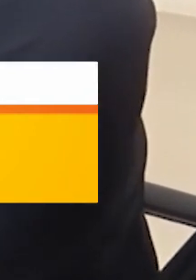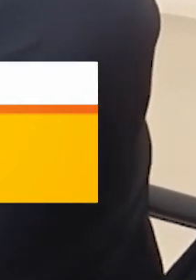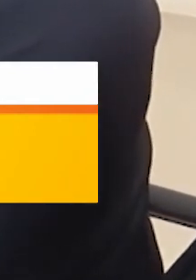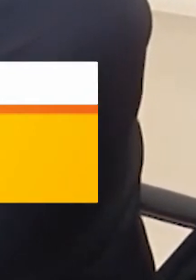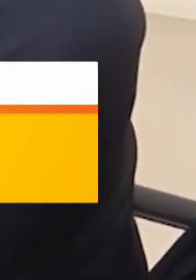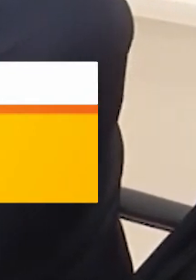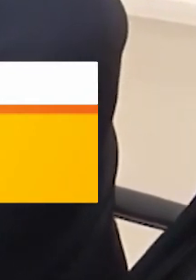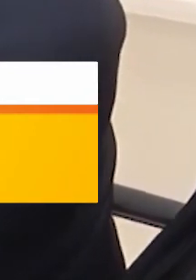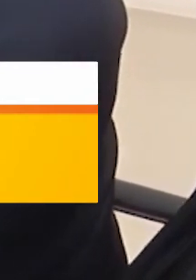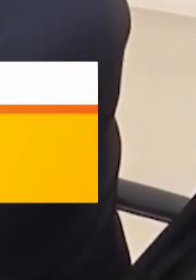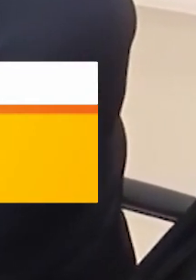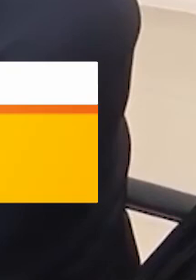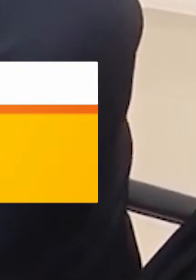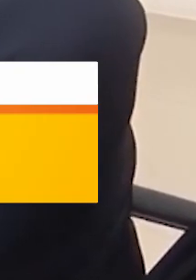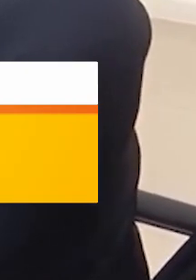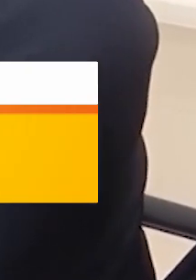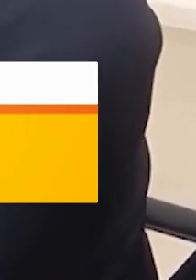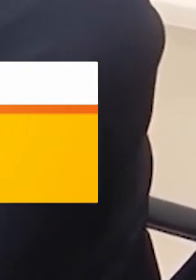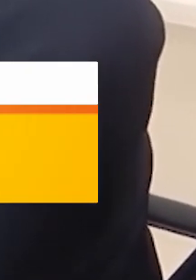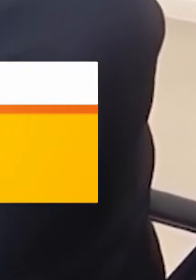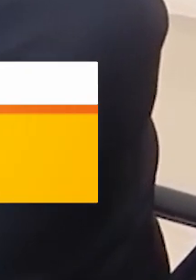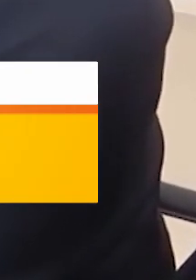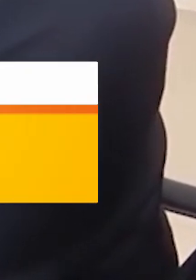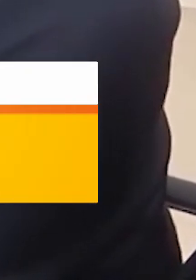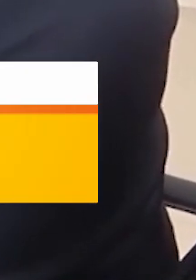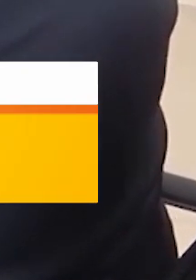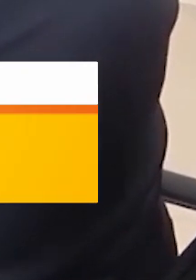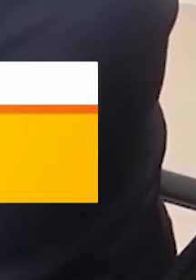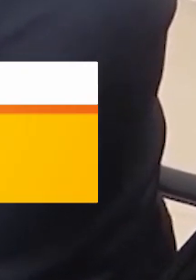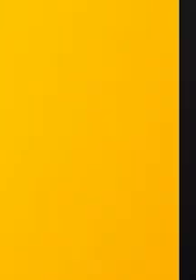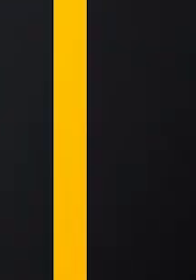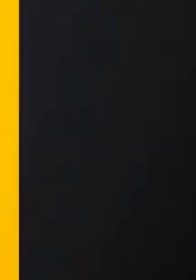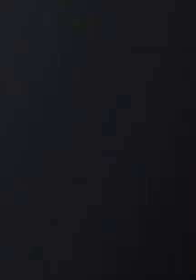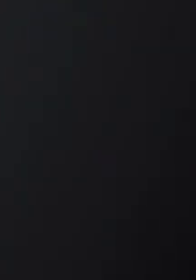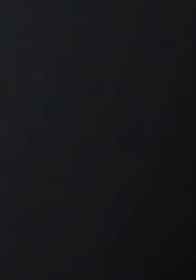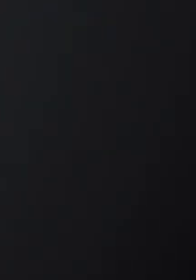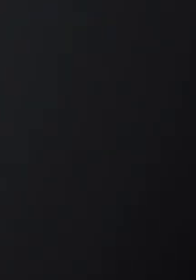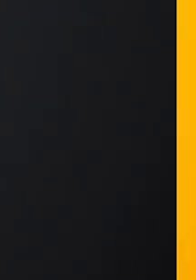hipotecar lo que hemos construido, no podemos perder lo que hemos ganado.